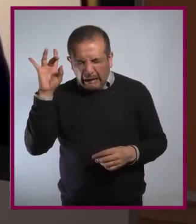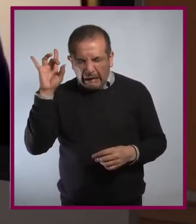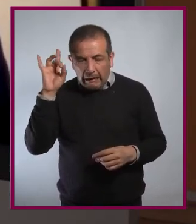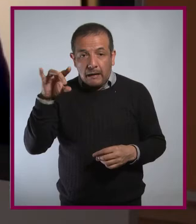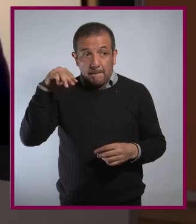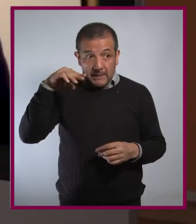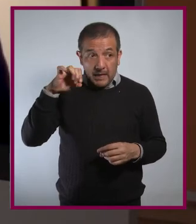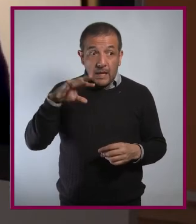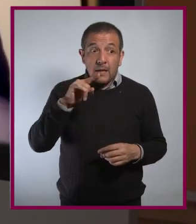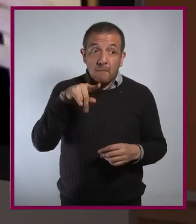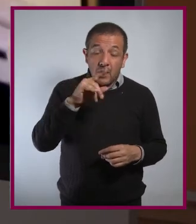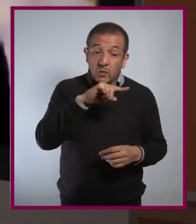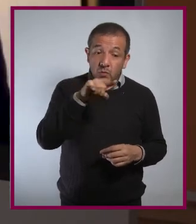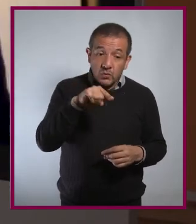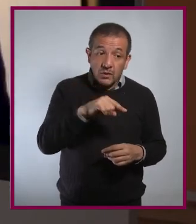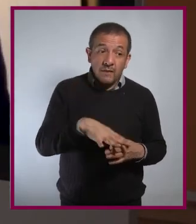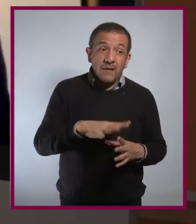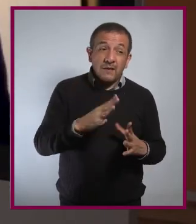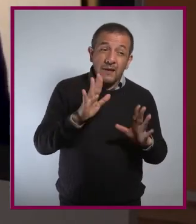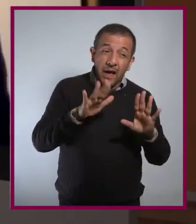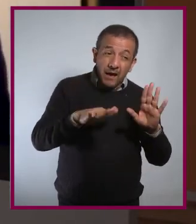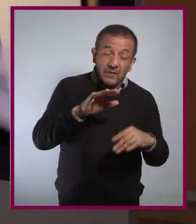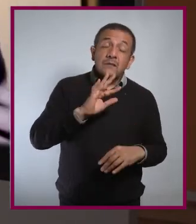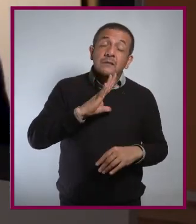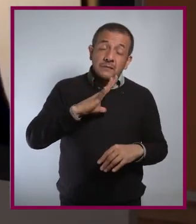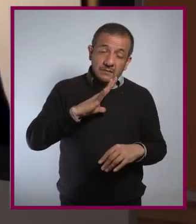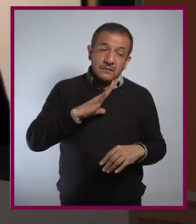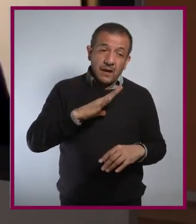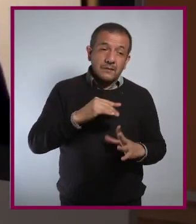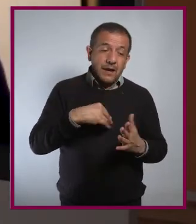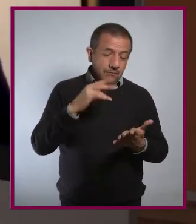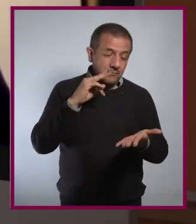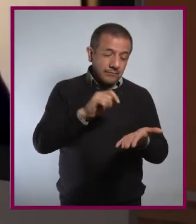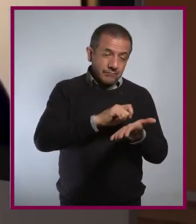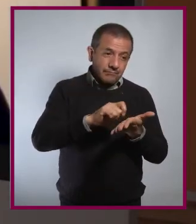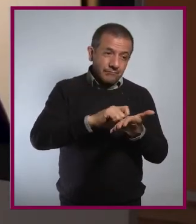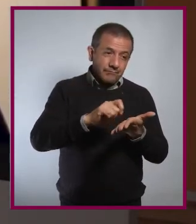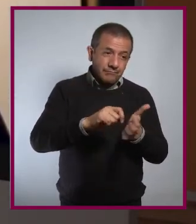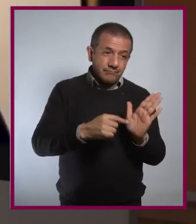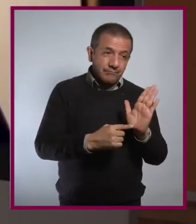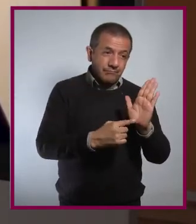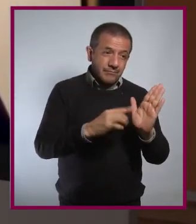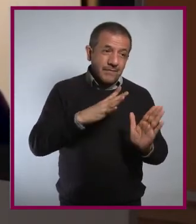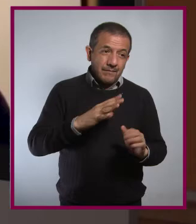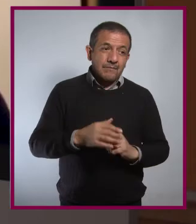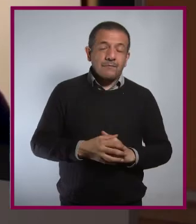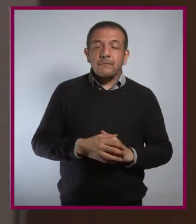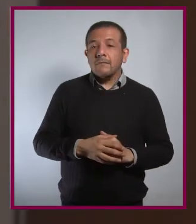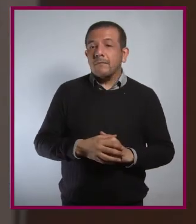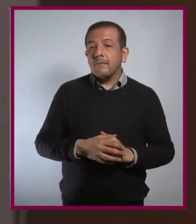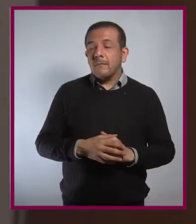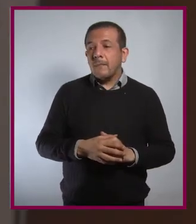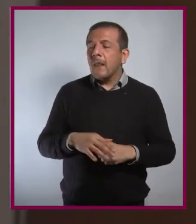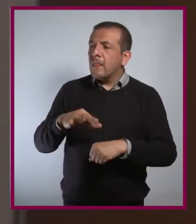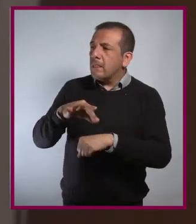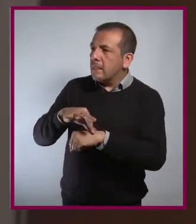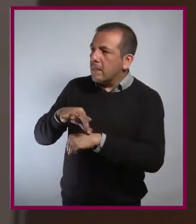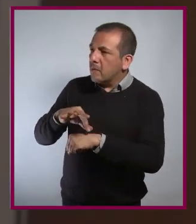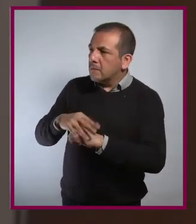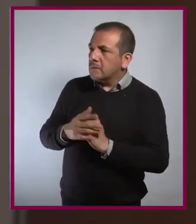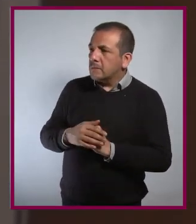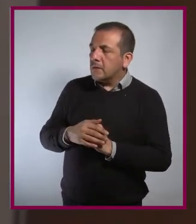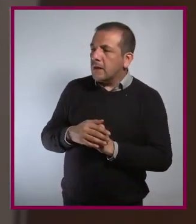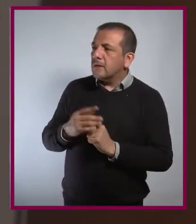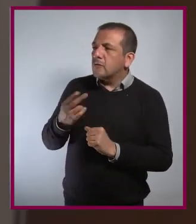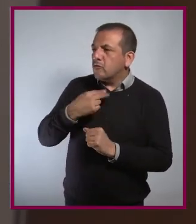para su tranquilidad no es tan frecuente, pero es algo que sí está reportado dentro de los efectos adversos. Doctora,